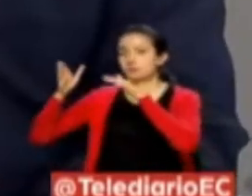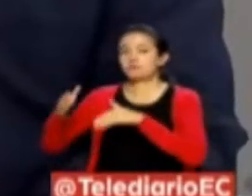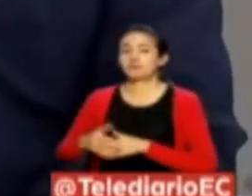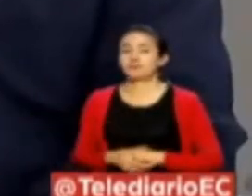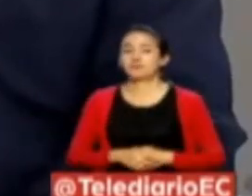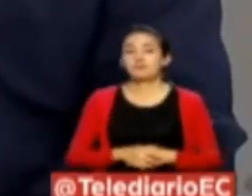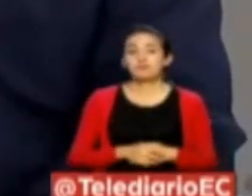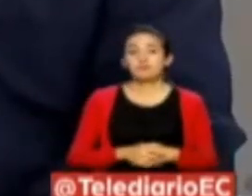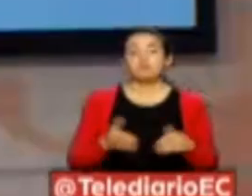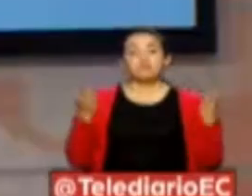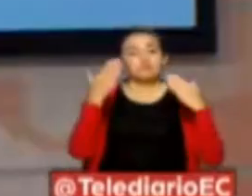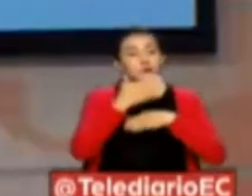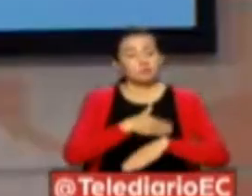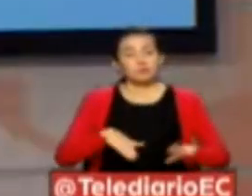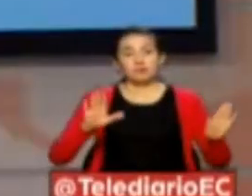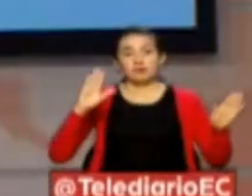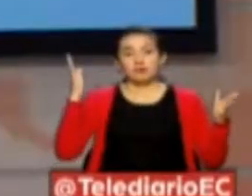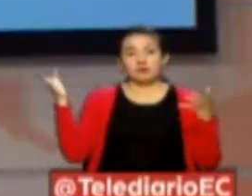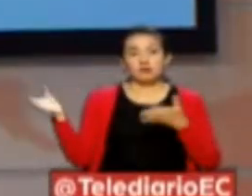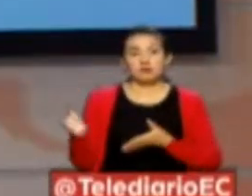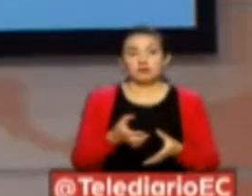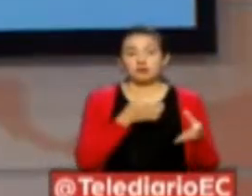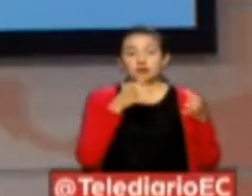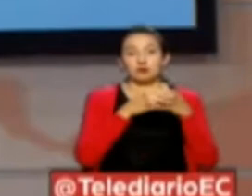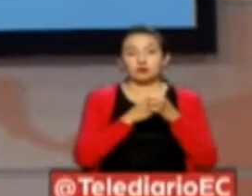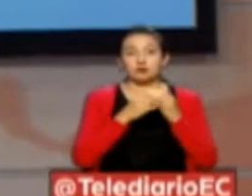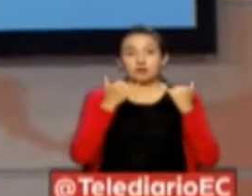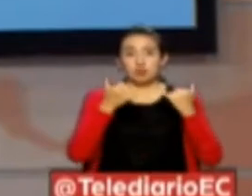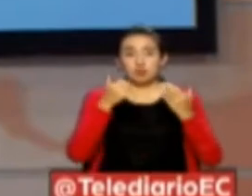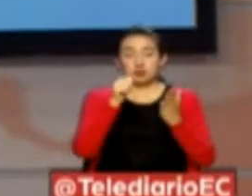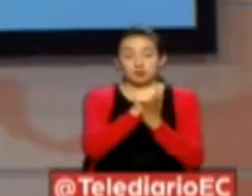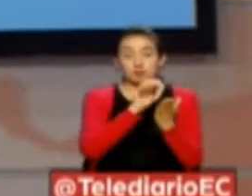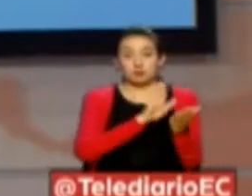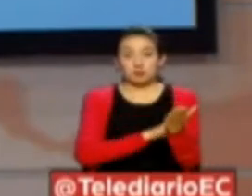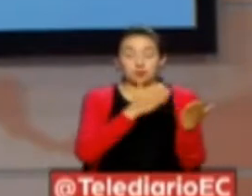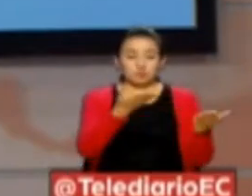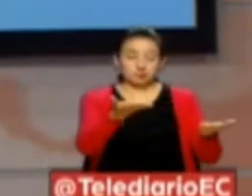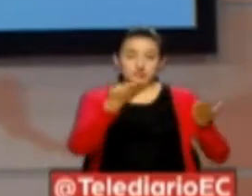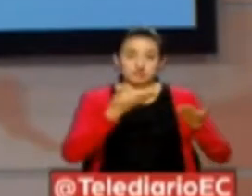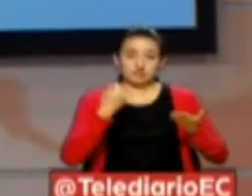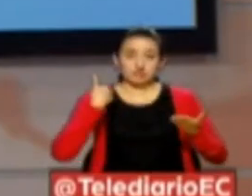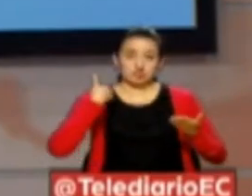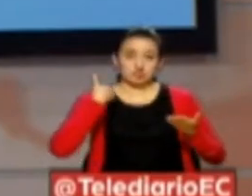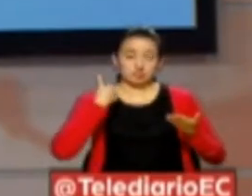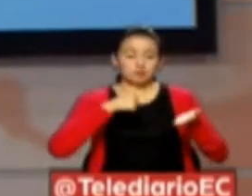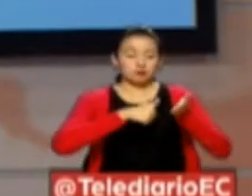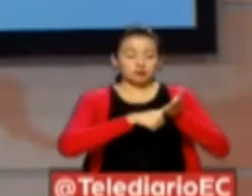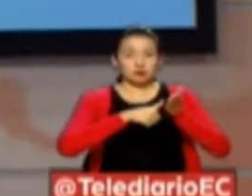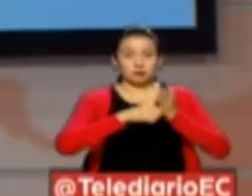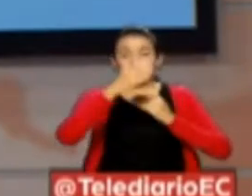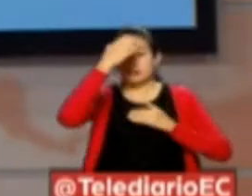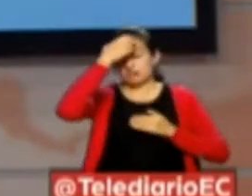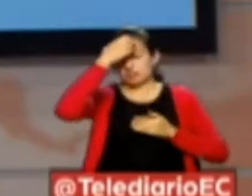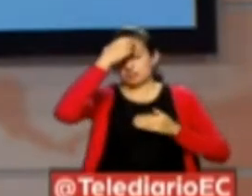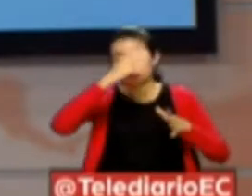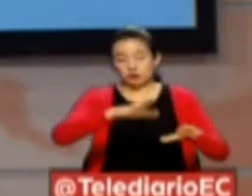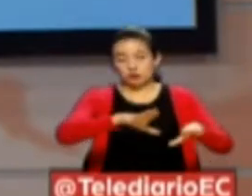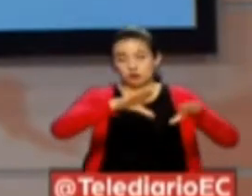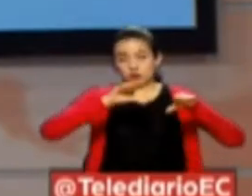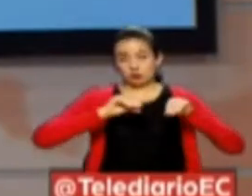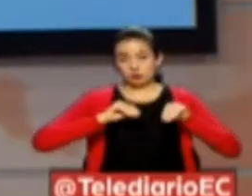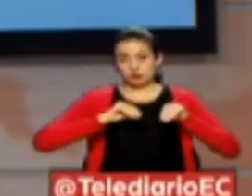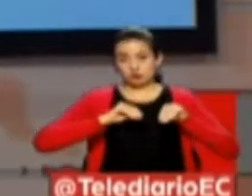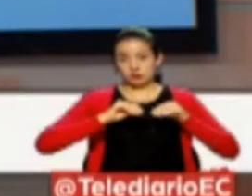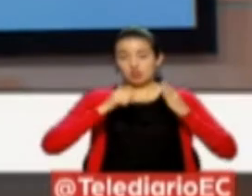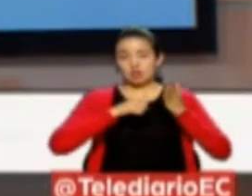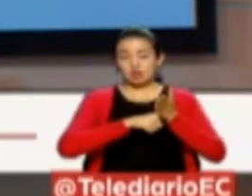bueno nosotros hoy en día tenemos un planteamiento donde el ministerio de educación asumiría lo que es